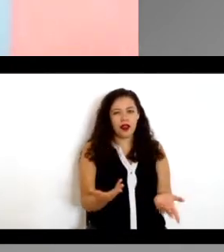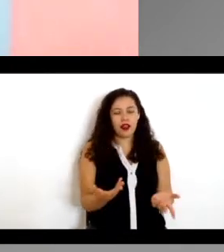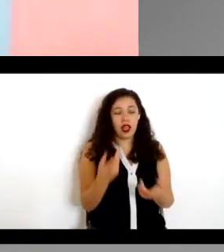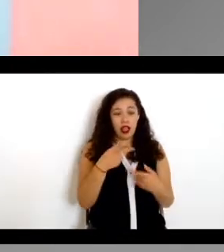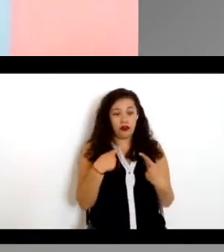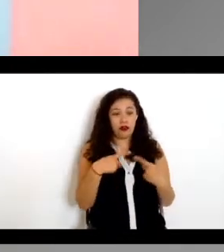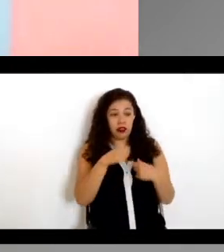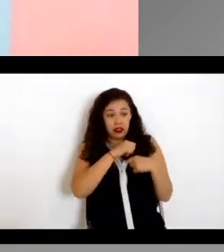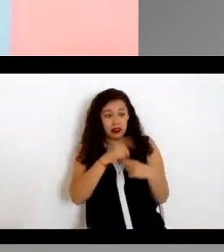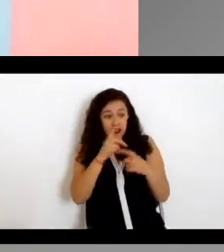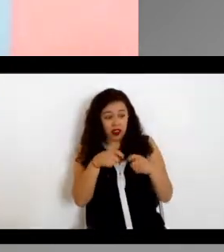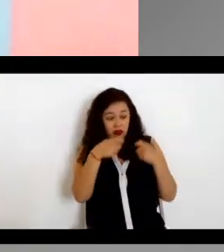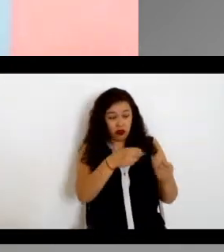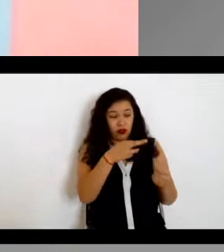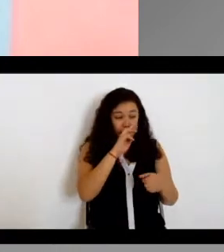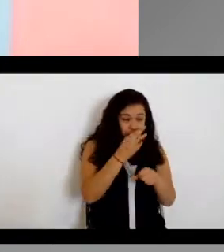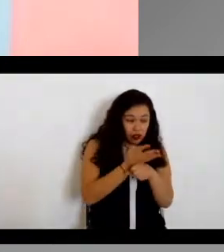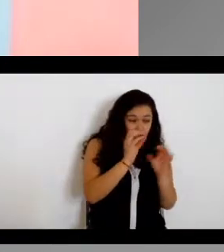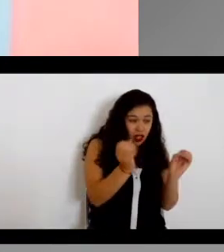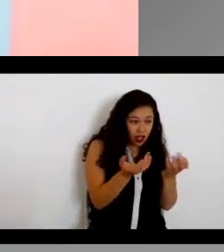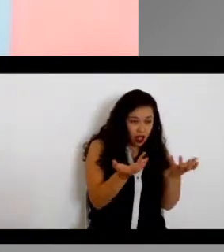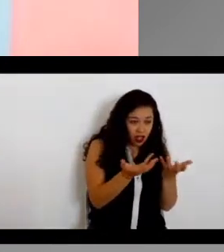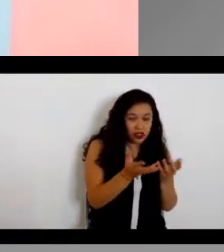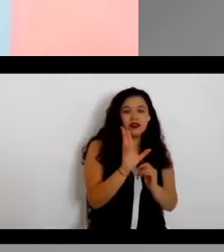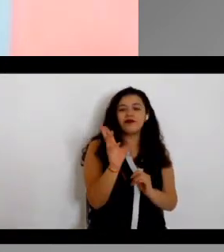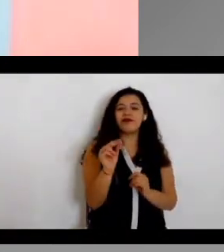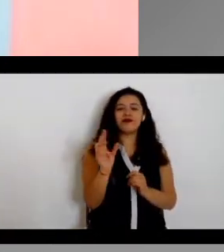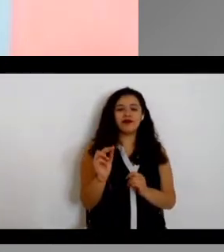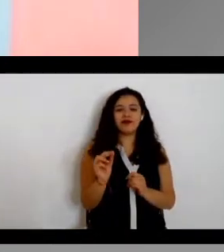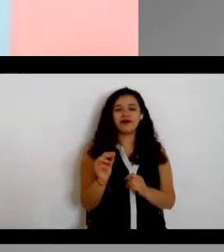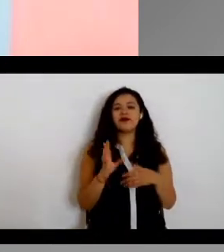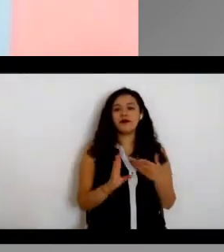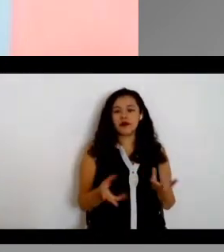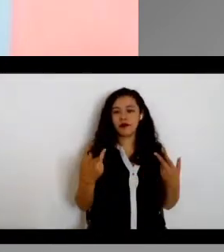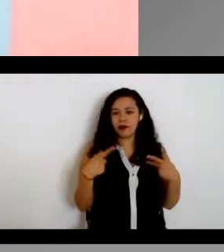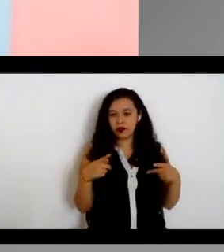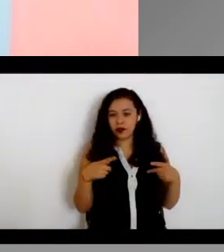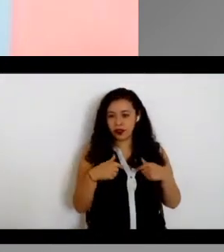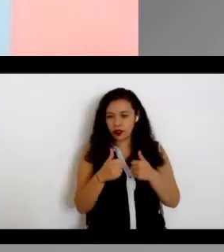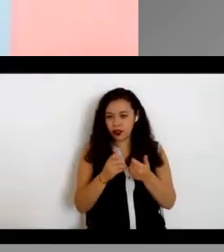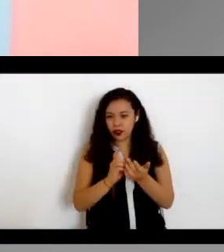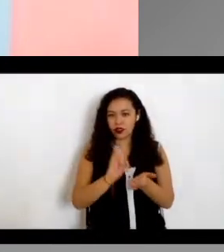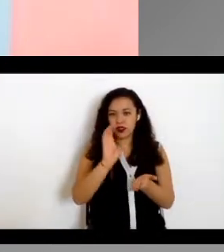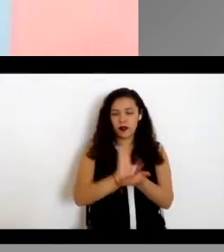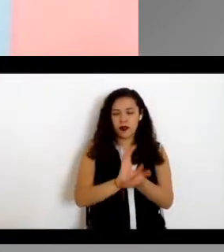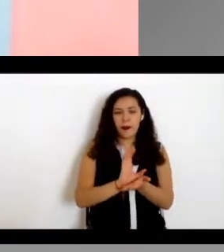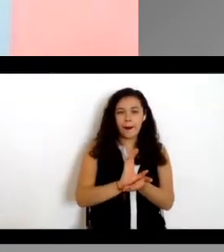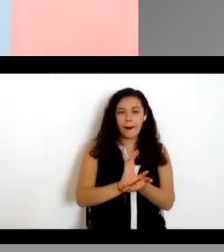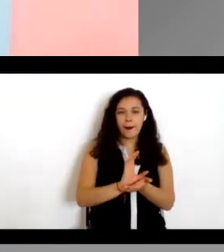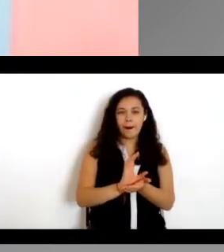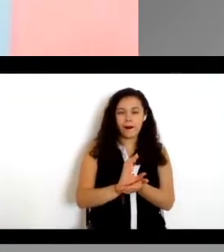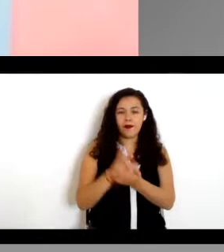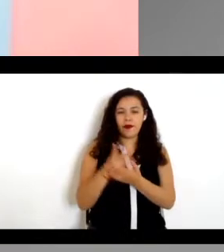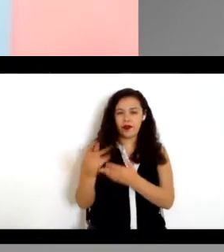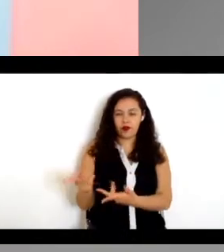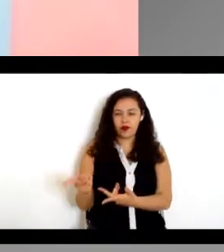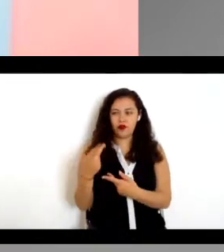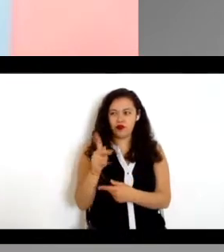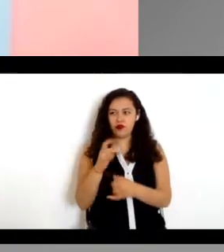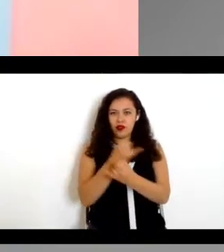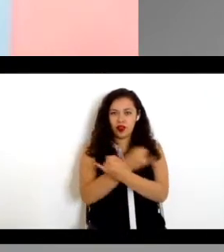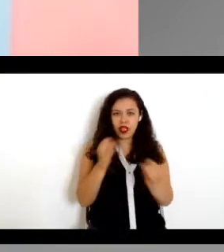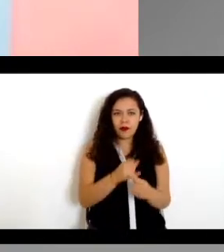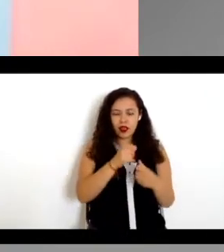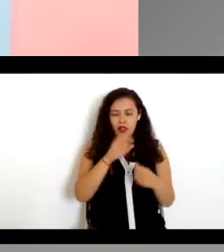Si bien es cierto, pensamos que las personas con discapacidad deben de respetarse su autonomía, pero a veces se queda solo en